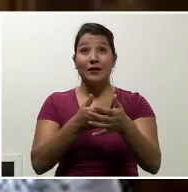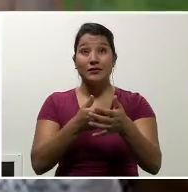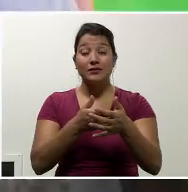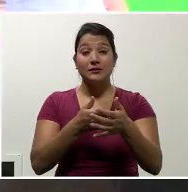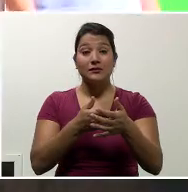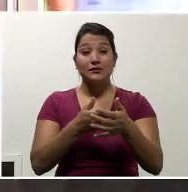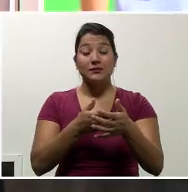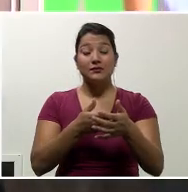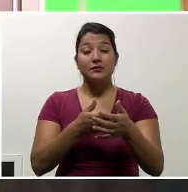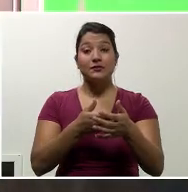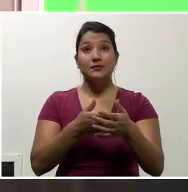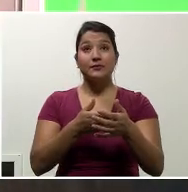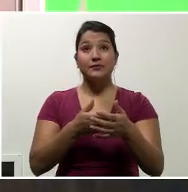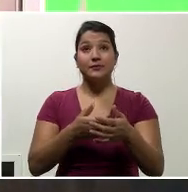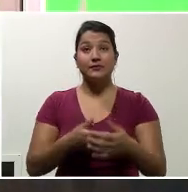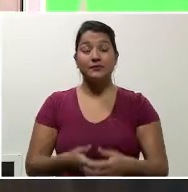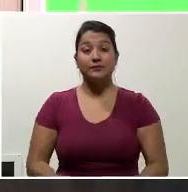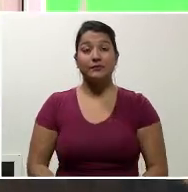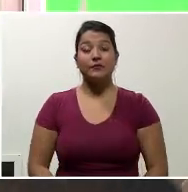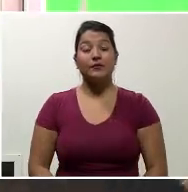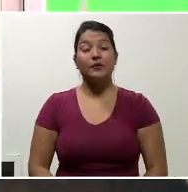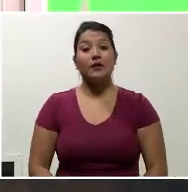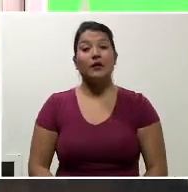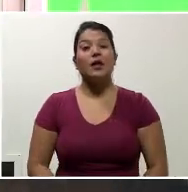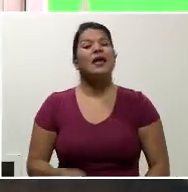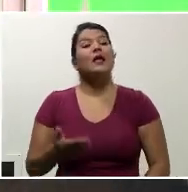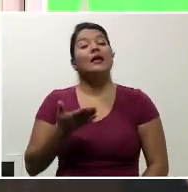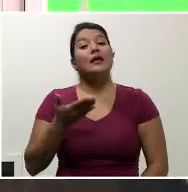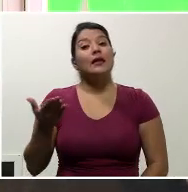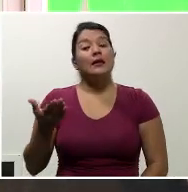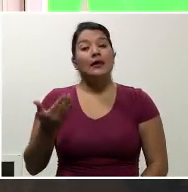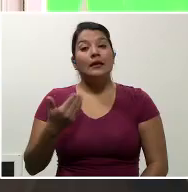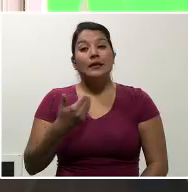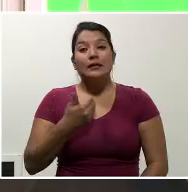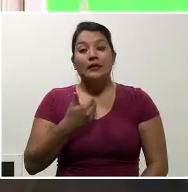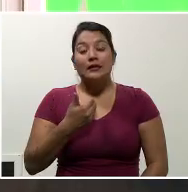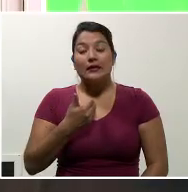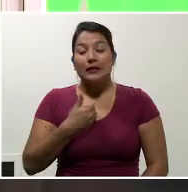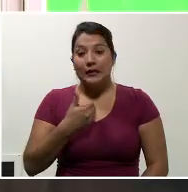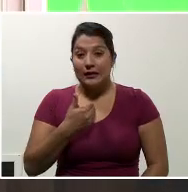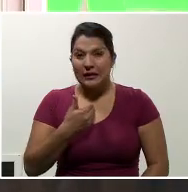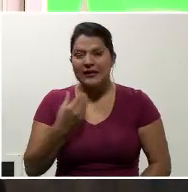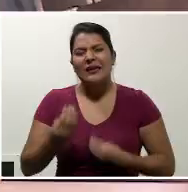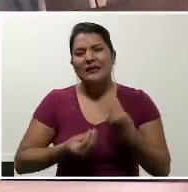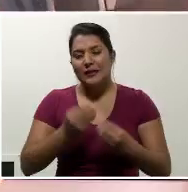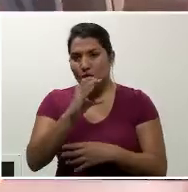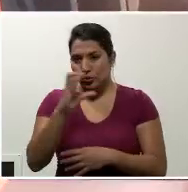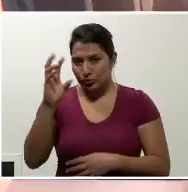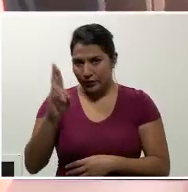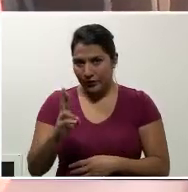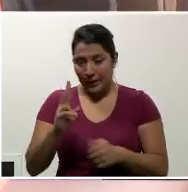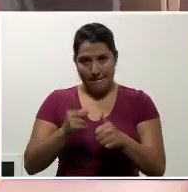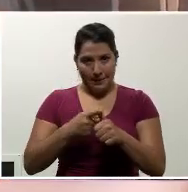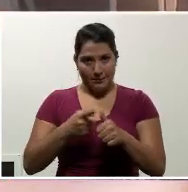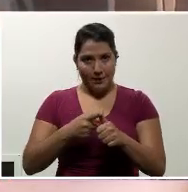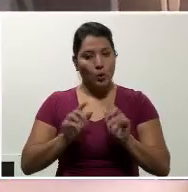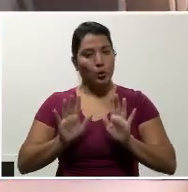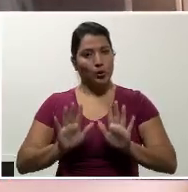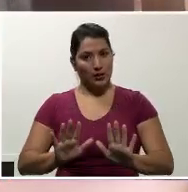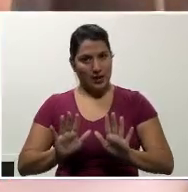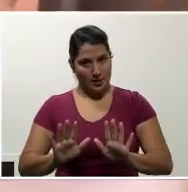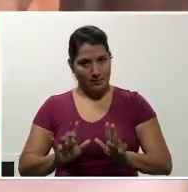Entonces, como país, ¿qué es lo que tenemos? Primero que nada, mantener la calma, enfrentar las